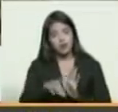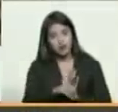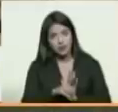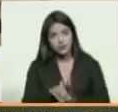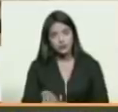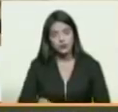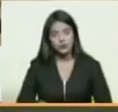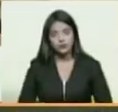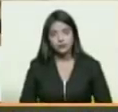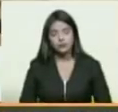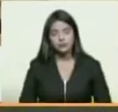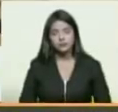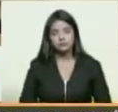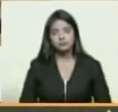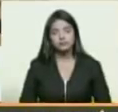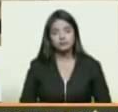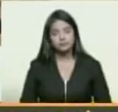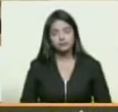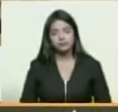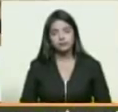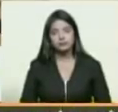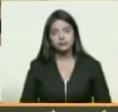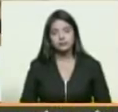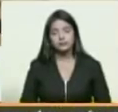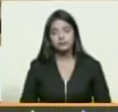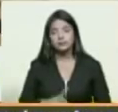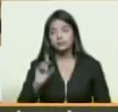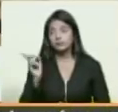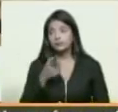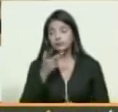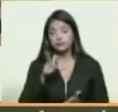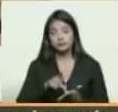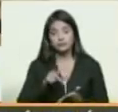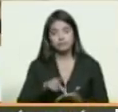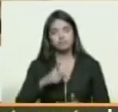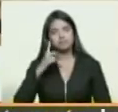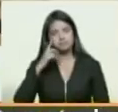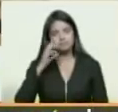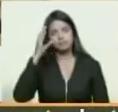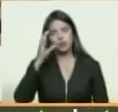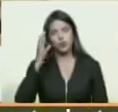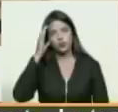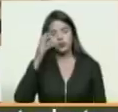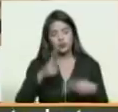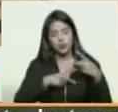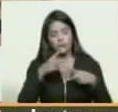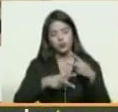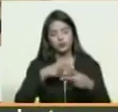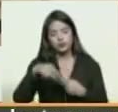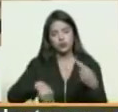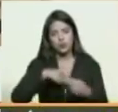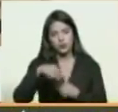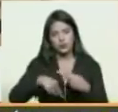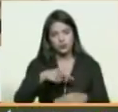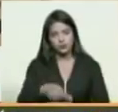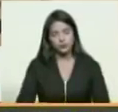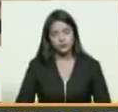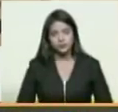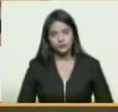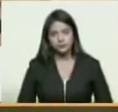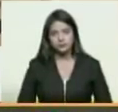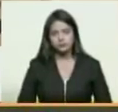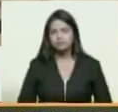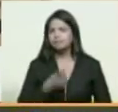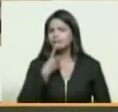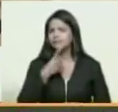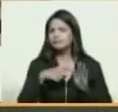deber ineludible de ser autores y autoras conscientes en este proceso revolucionario. ¿Qué es lo que dice